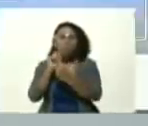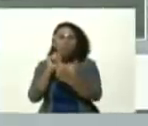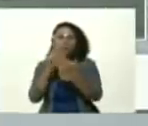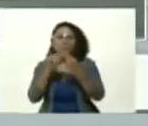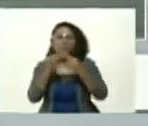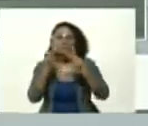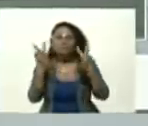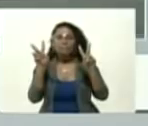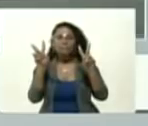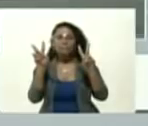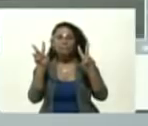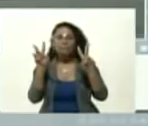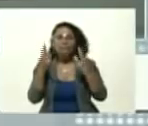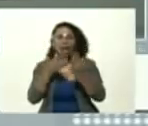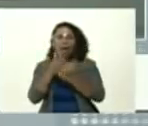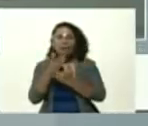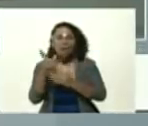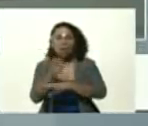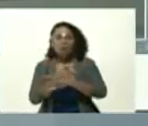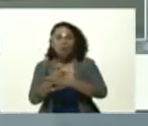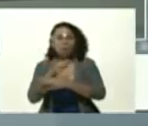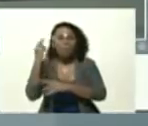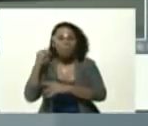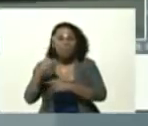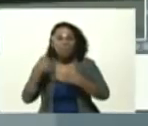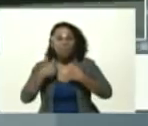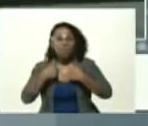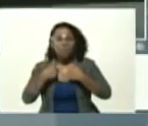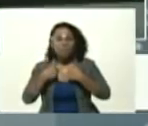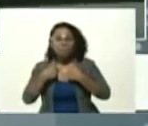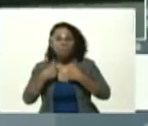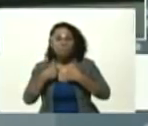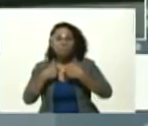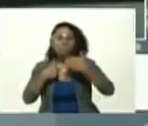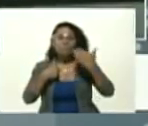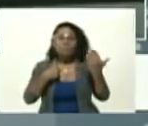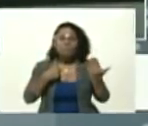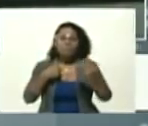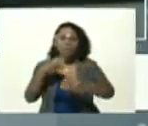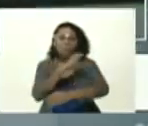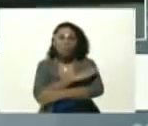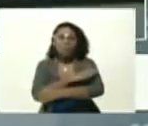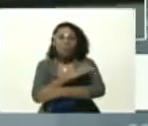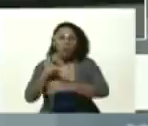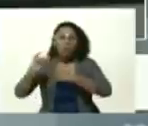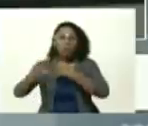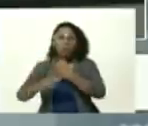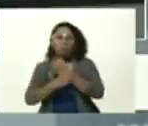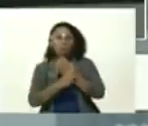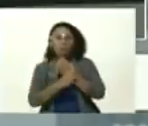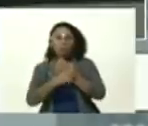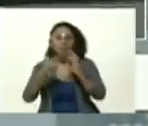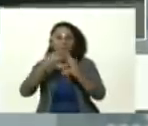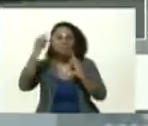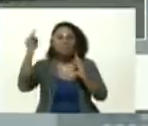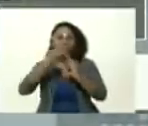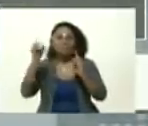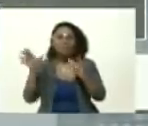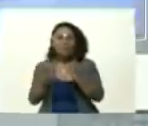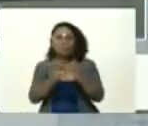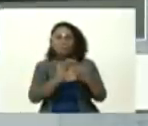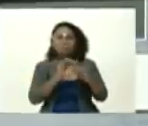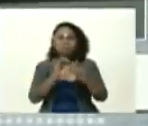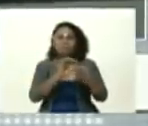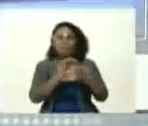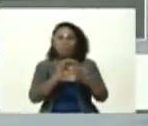paz entre el gobierno bolivariano que presido y la oposición guaidocista de la Plataforma Unitaria